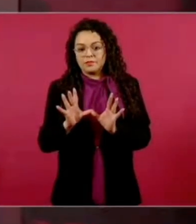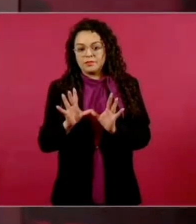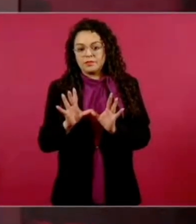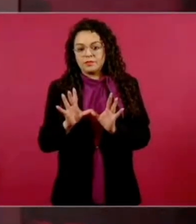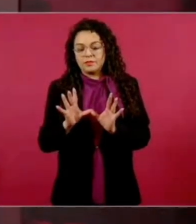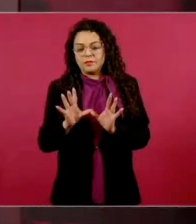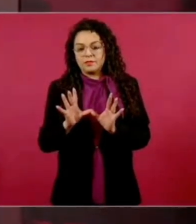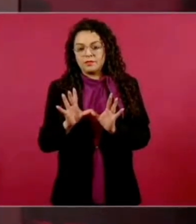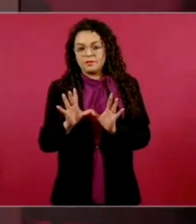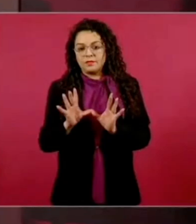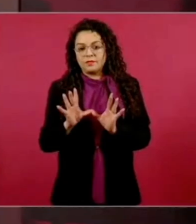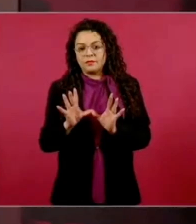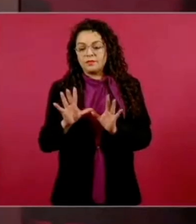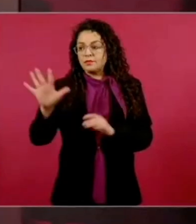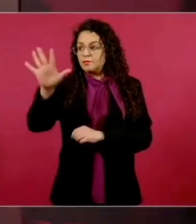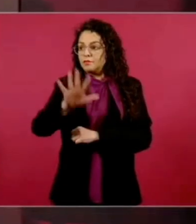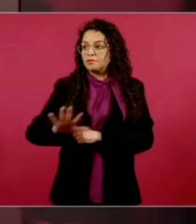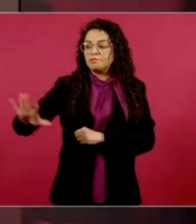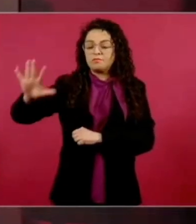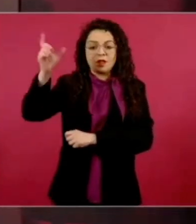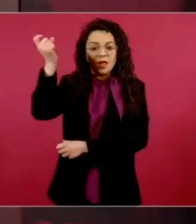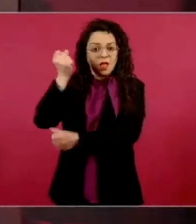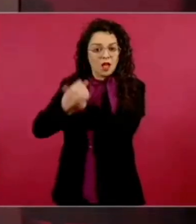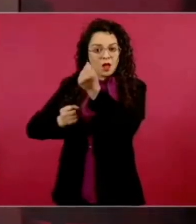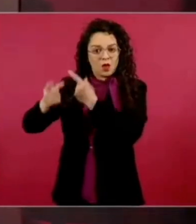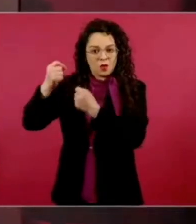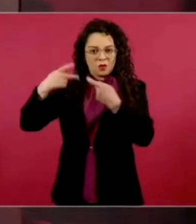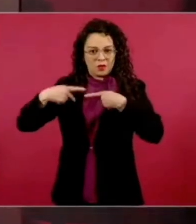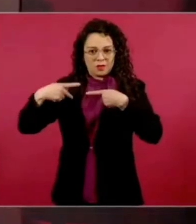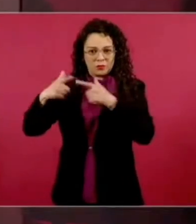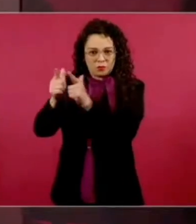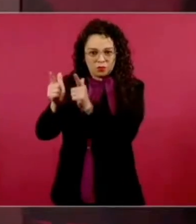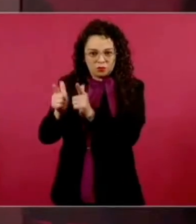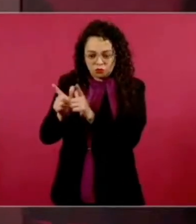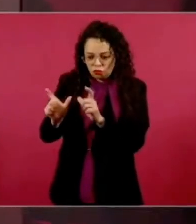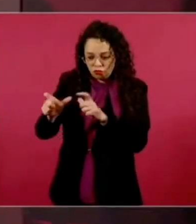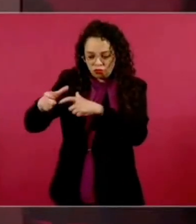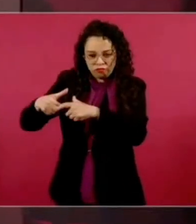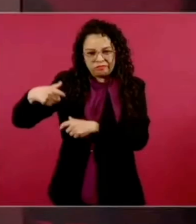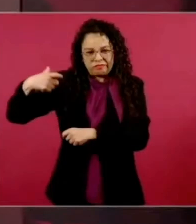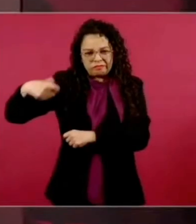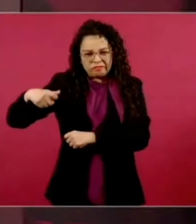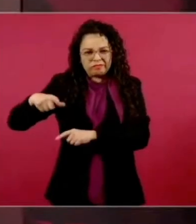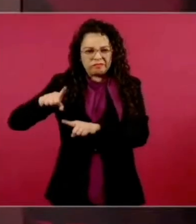al servicio de una minoría,